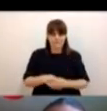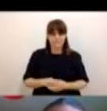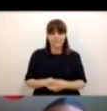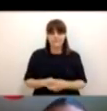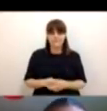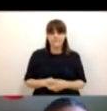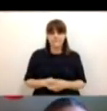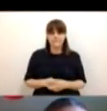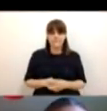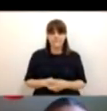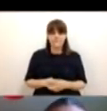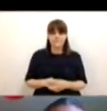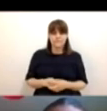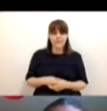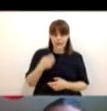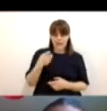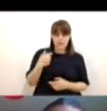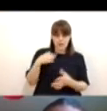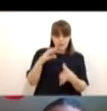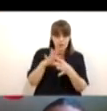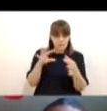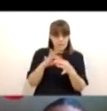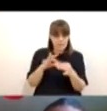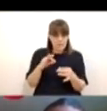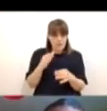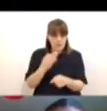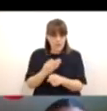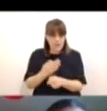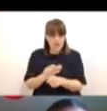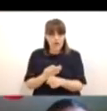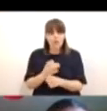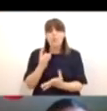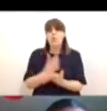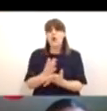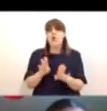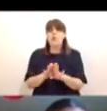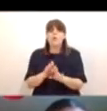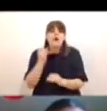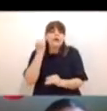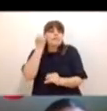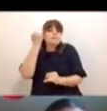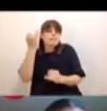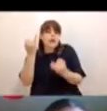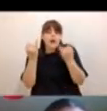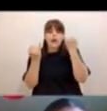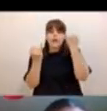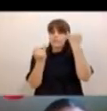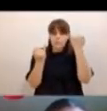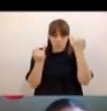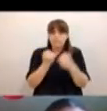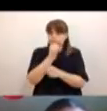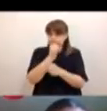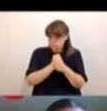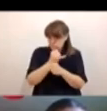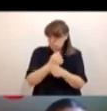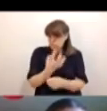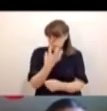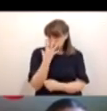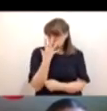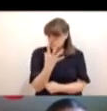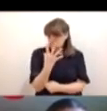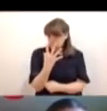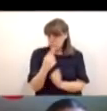esto que estoy diciendo no crean que es solo digamos son suposiciones ya se han hecho estudios que demuestran